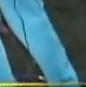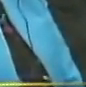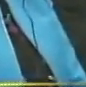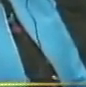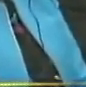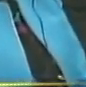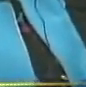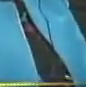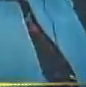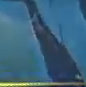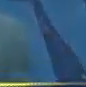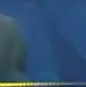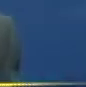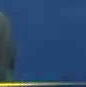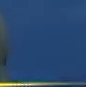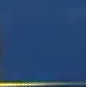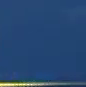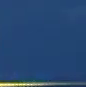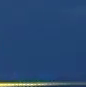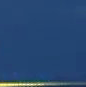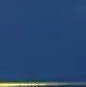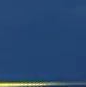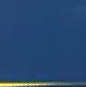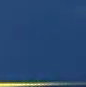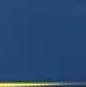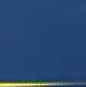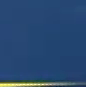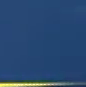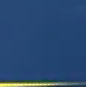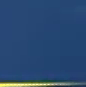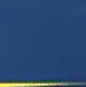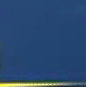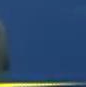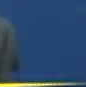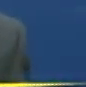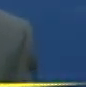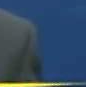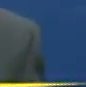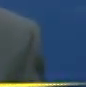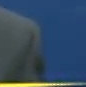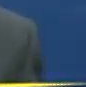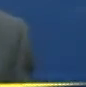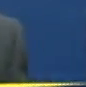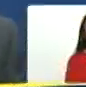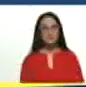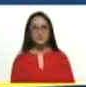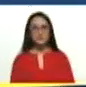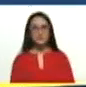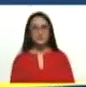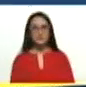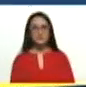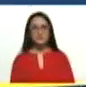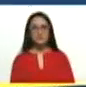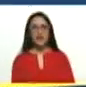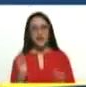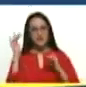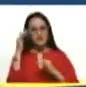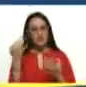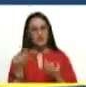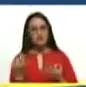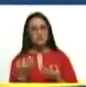Realmente, muchas gracias también por la cálida atención brindado a mi delegación. Hoy en